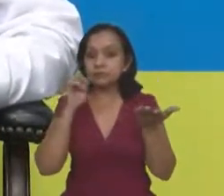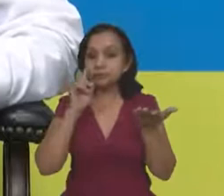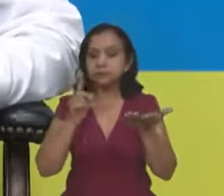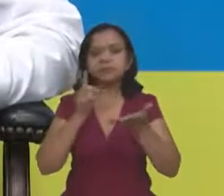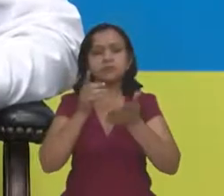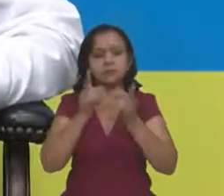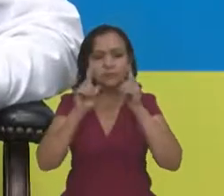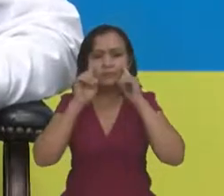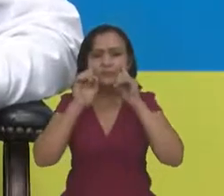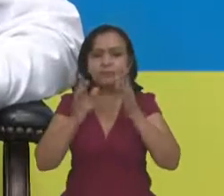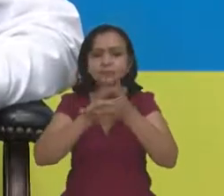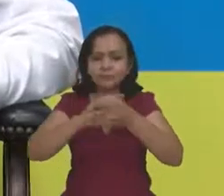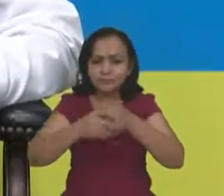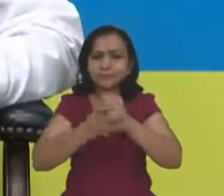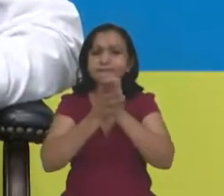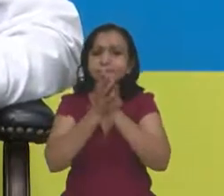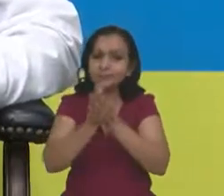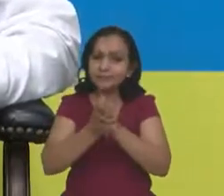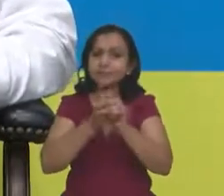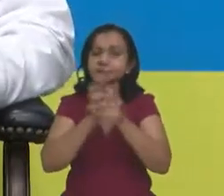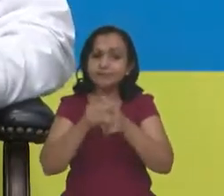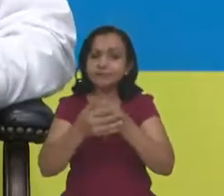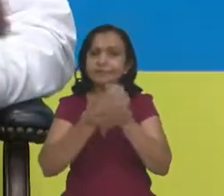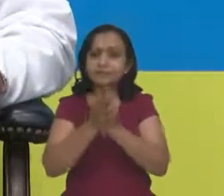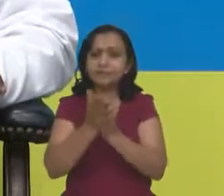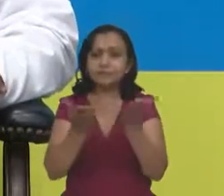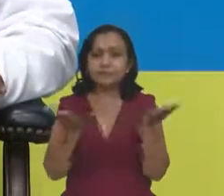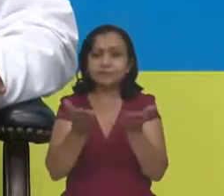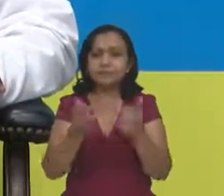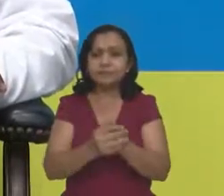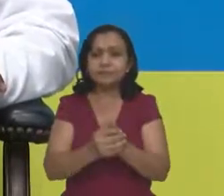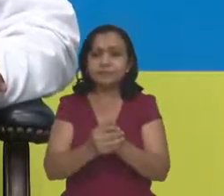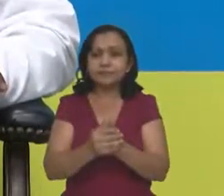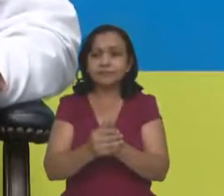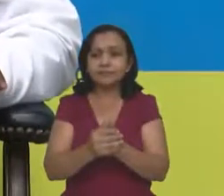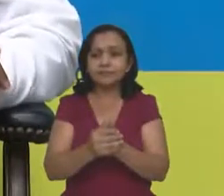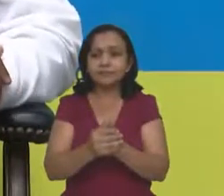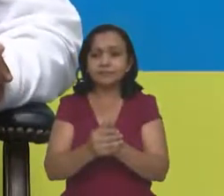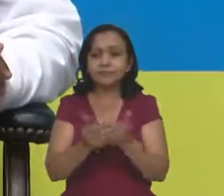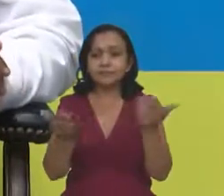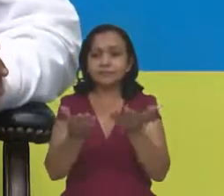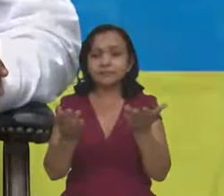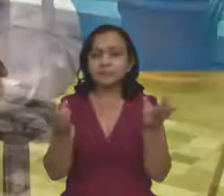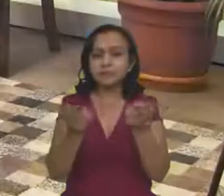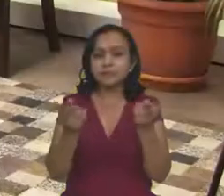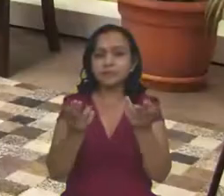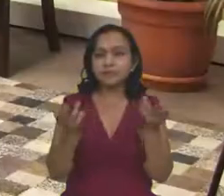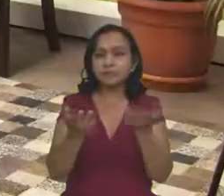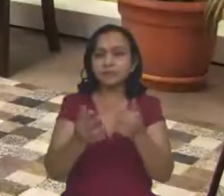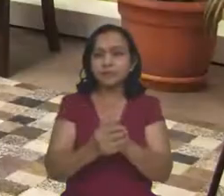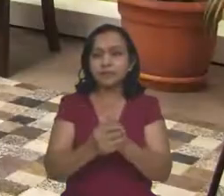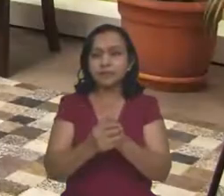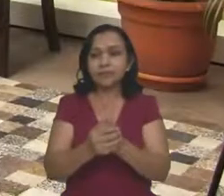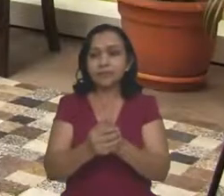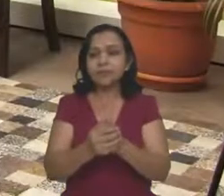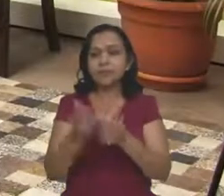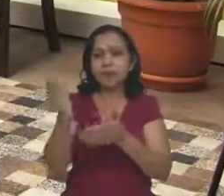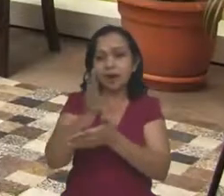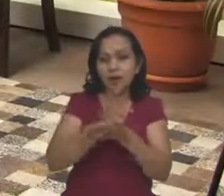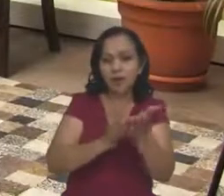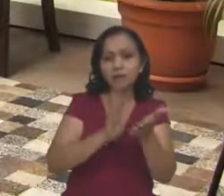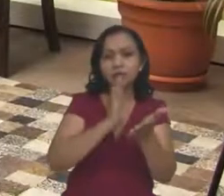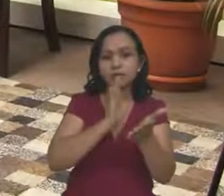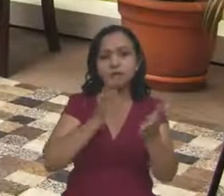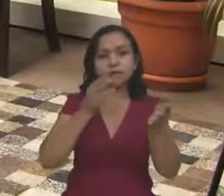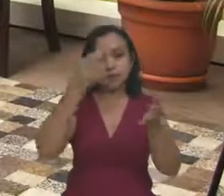lavado constante de las manos. Es fea esta situación que estamos viviendo. Es un poco triste. Sí. Algunos hablan, pero hay que